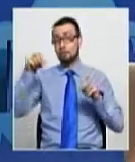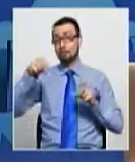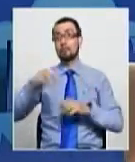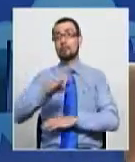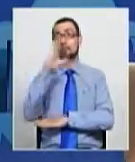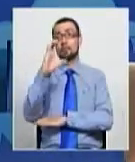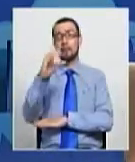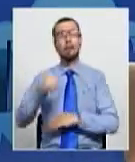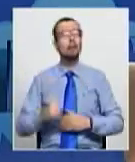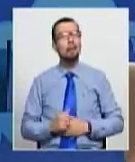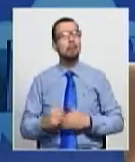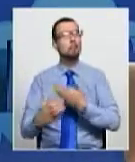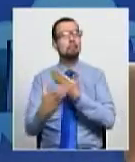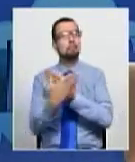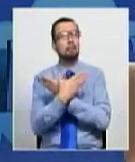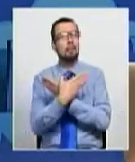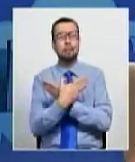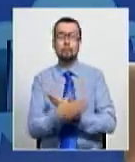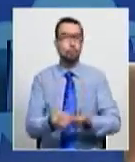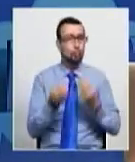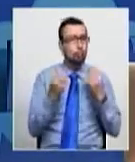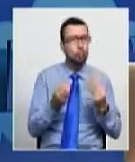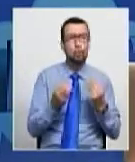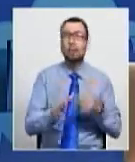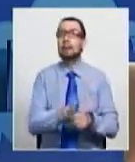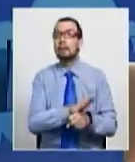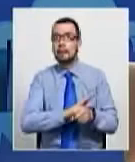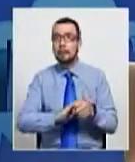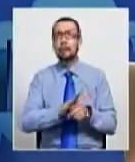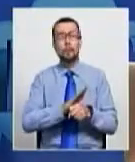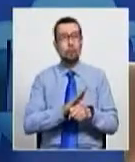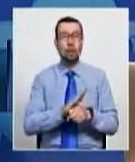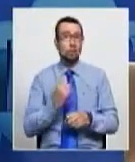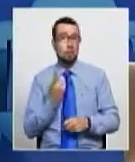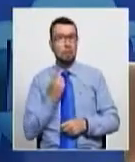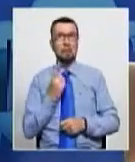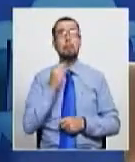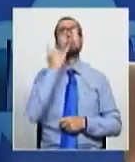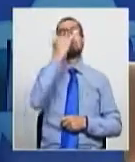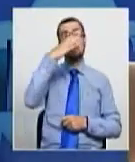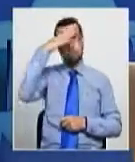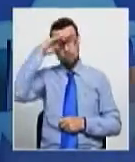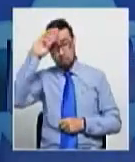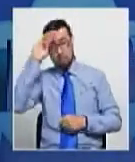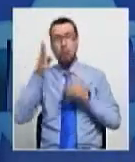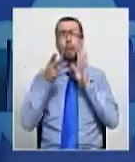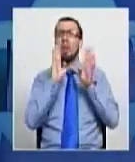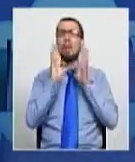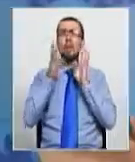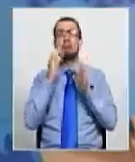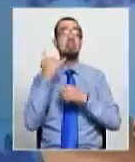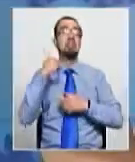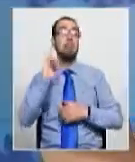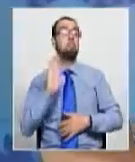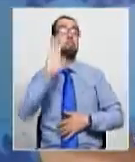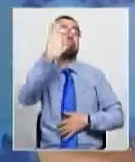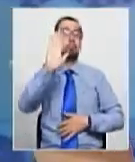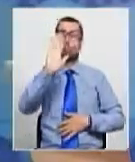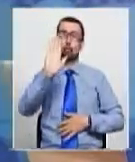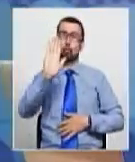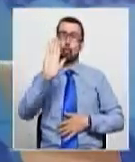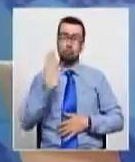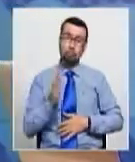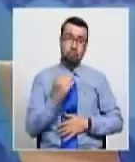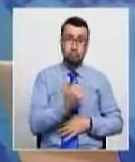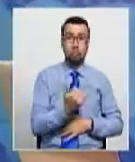tema de la paz tiene que ver con muchas situaciones y no solo con los diálogos que se sostienen en estos momentos en la habana no